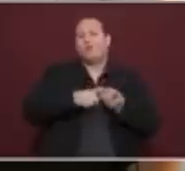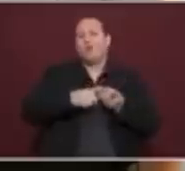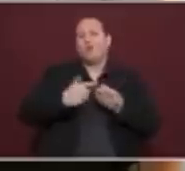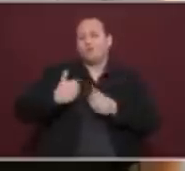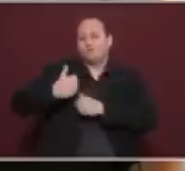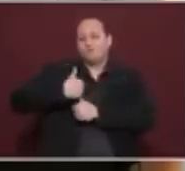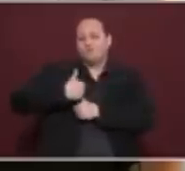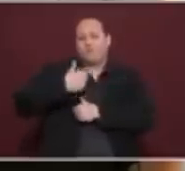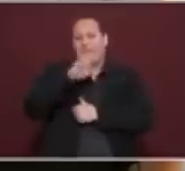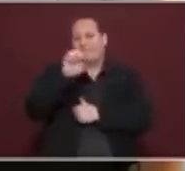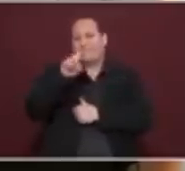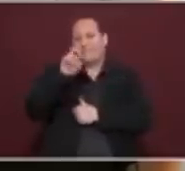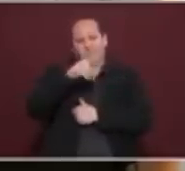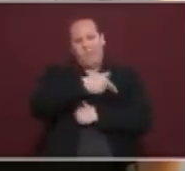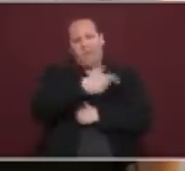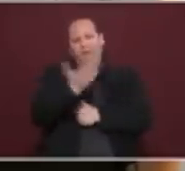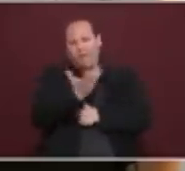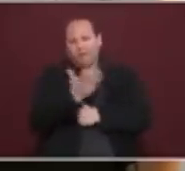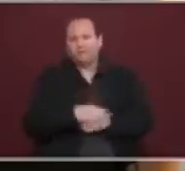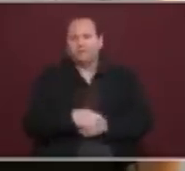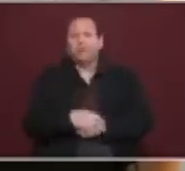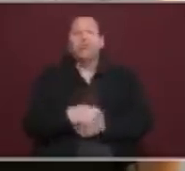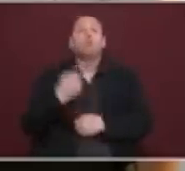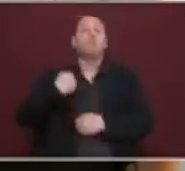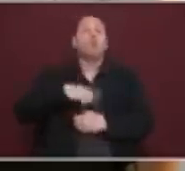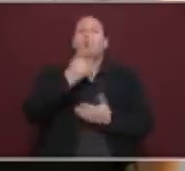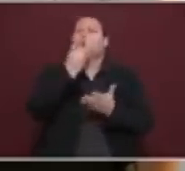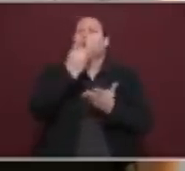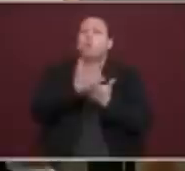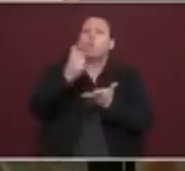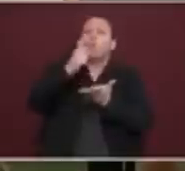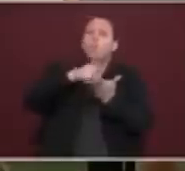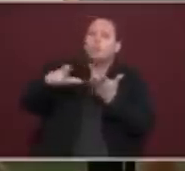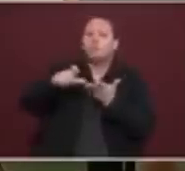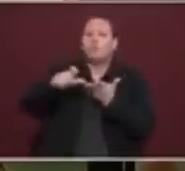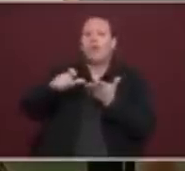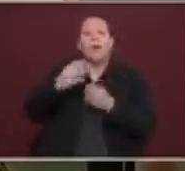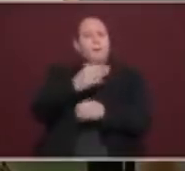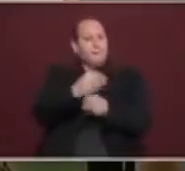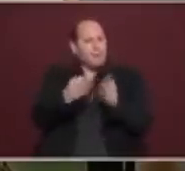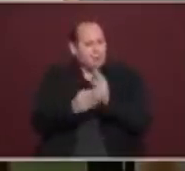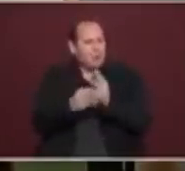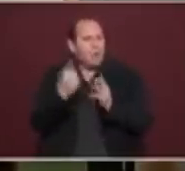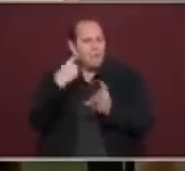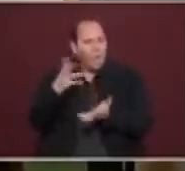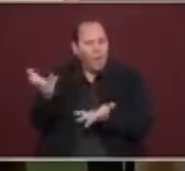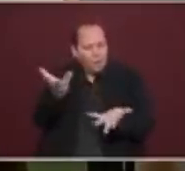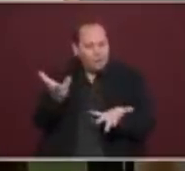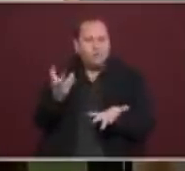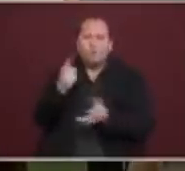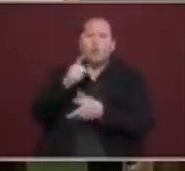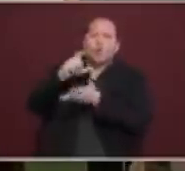vestuario solamente adquirimos la materia prima para producirlos